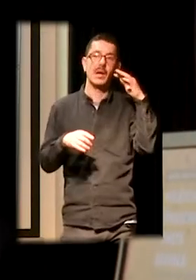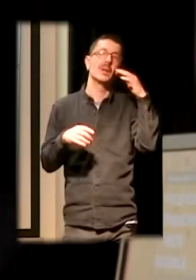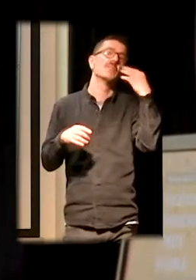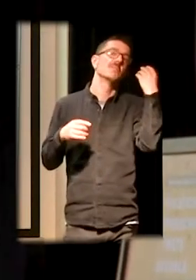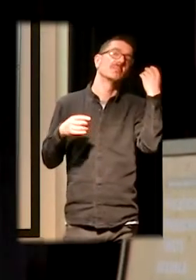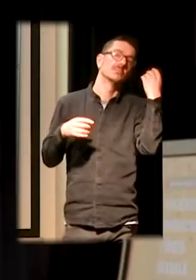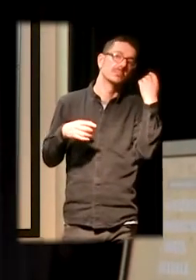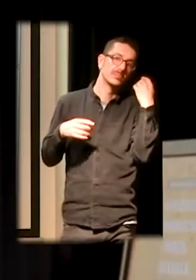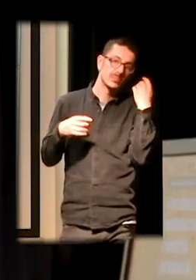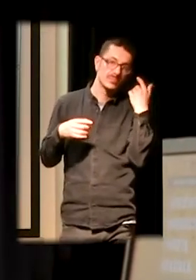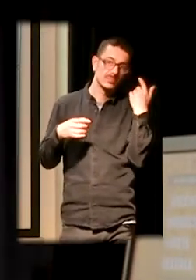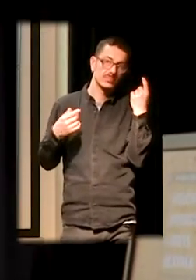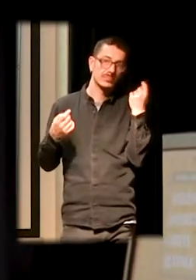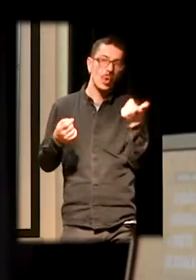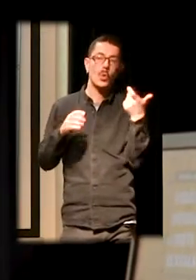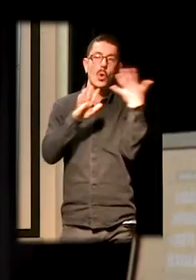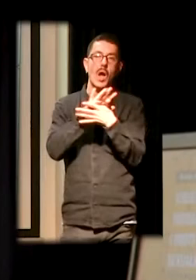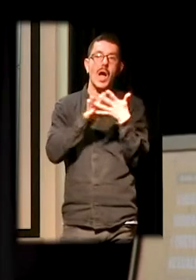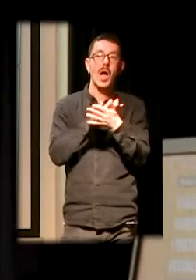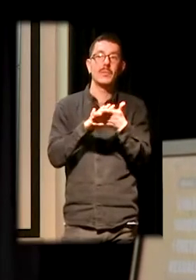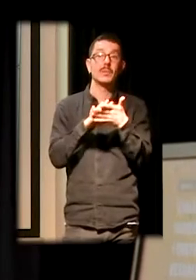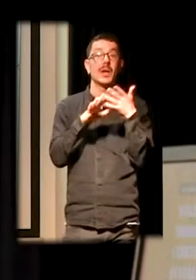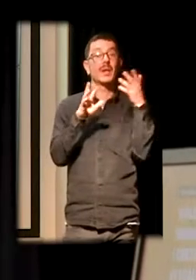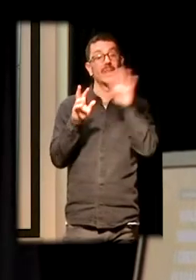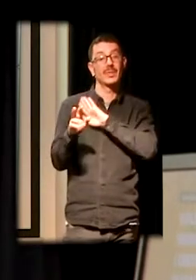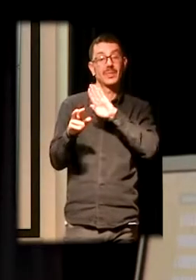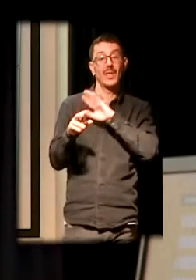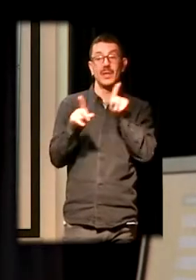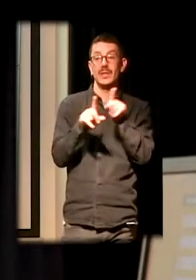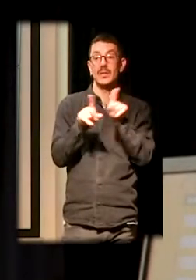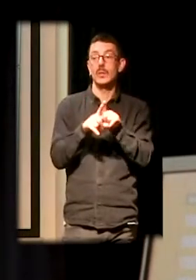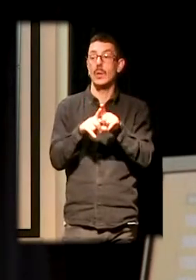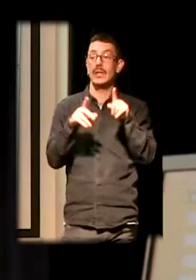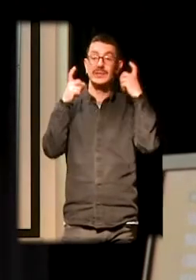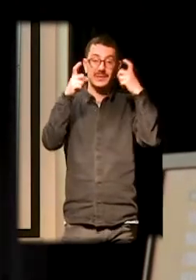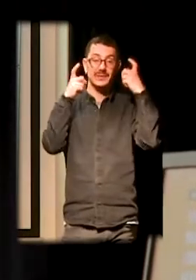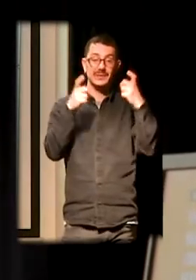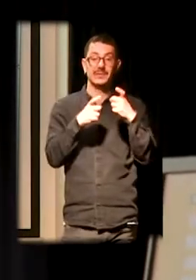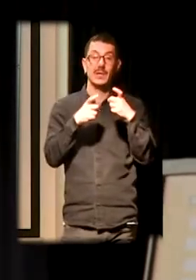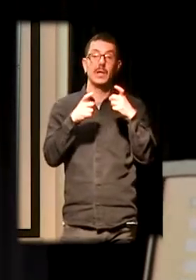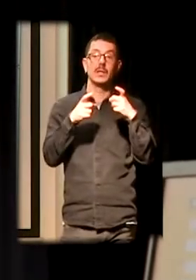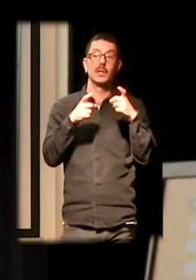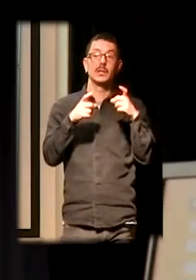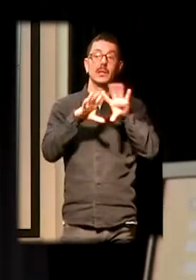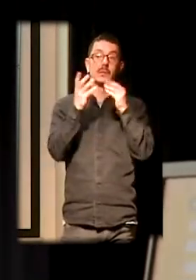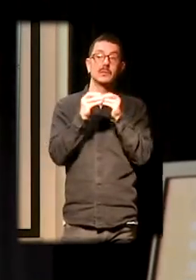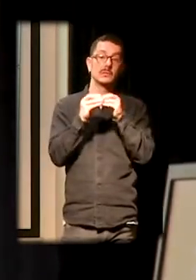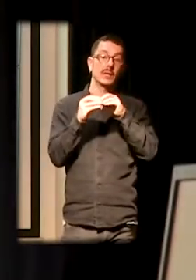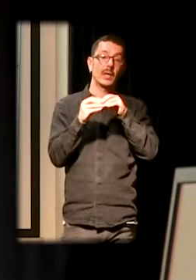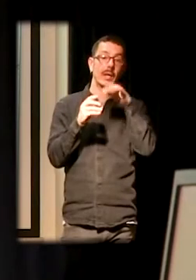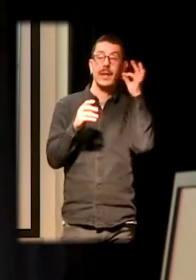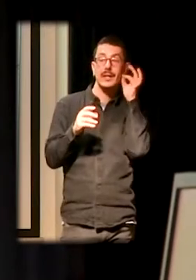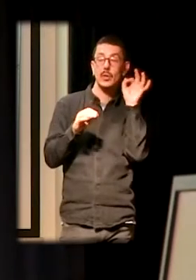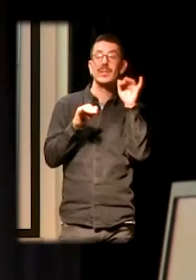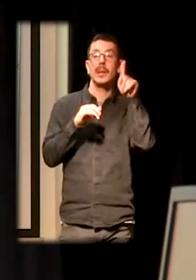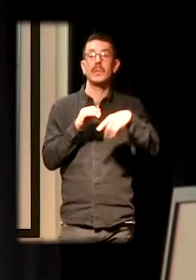otros ejes de discriminación cuando hablamos de mujeres migrantes y reducirlo todo al género. Y luego hemos hablado de cuando